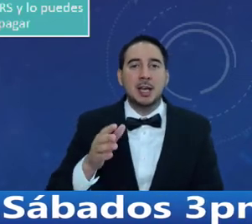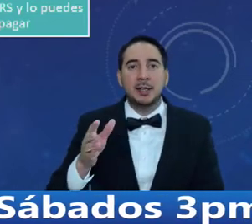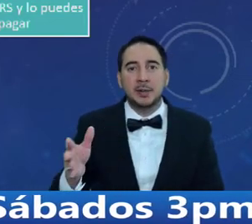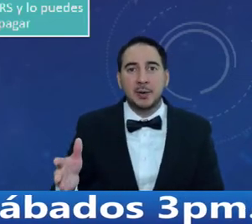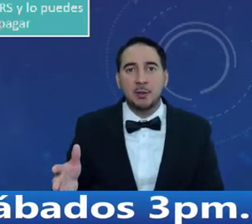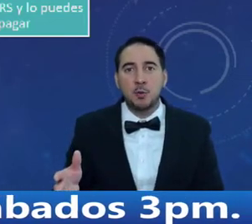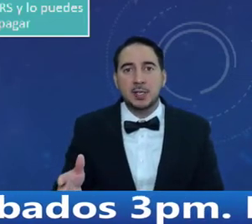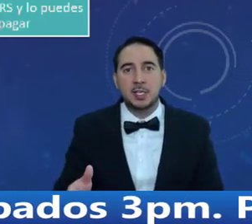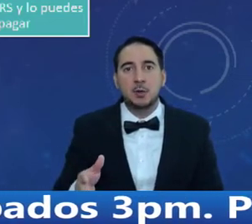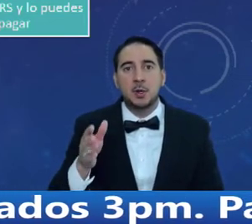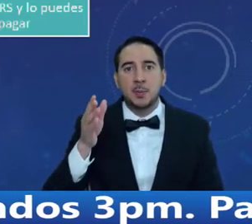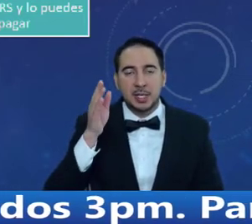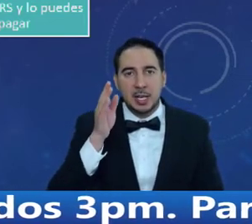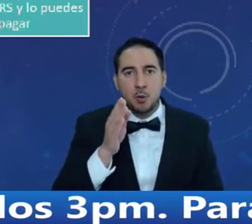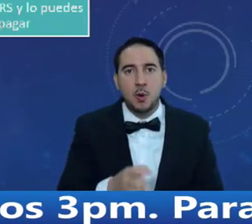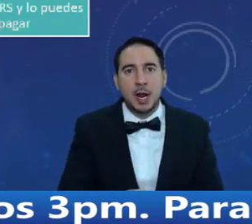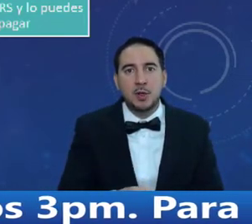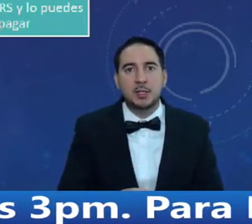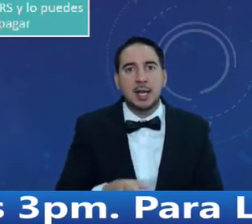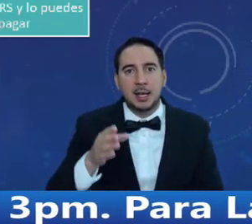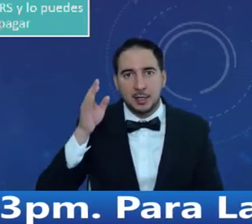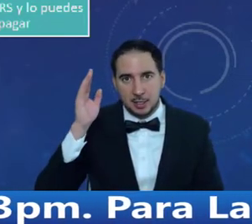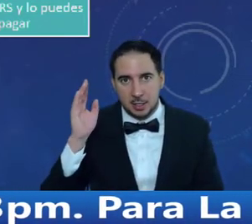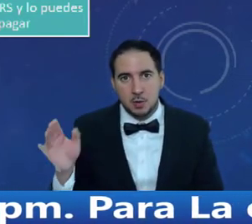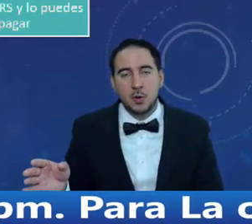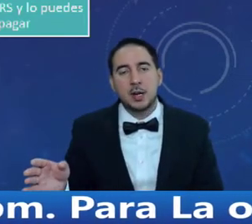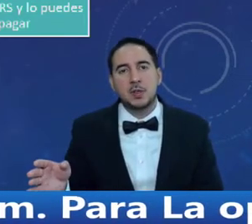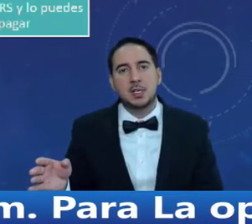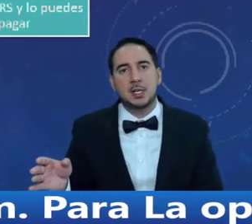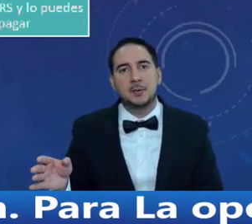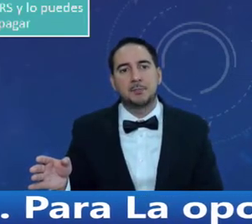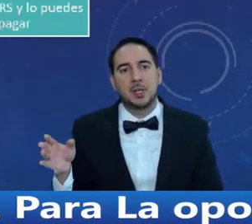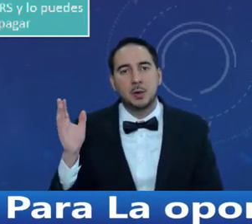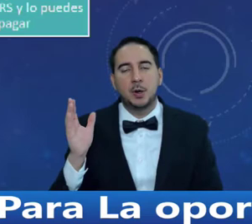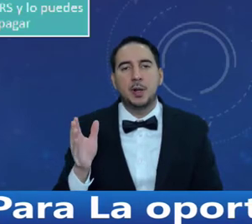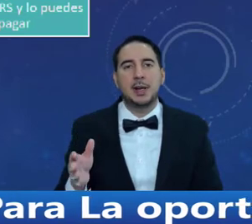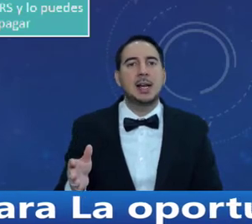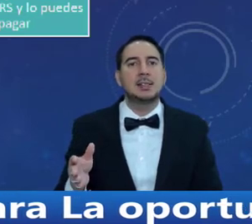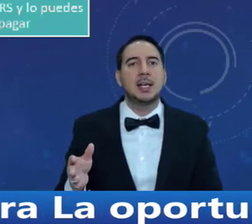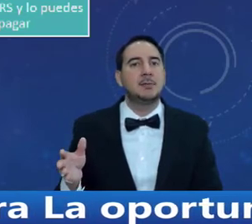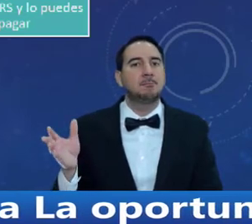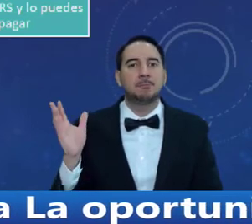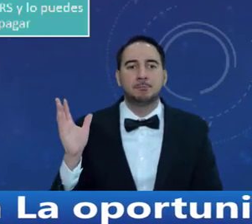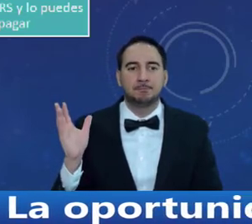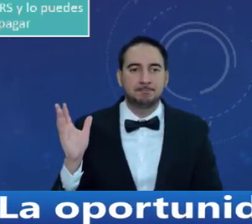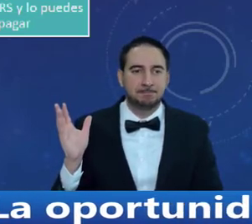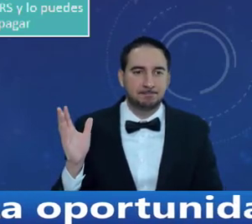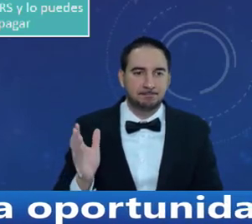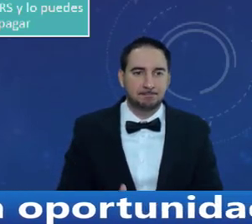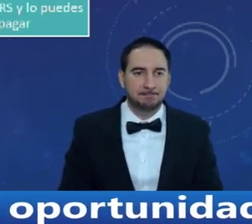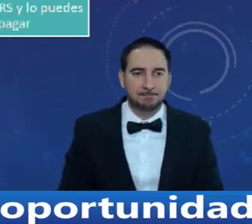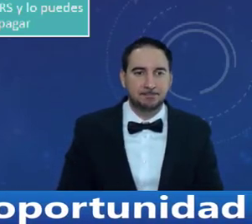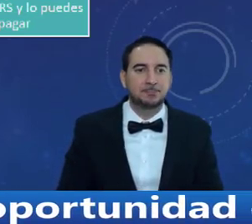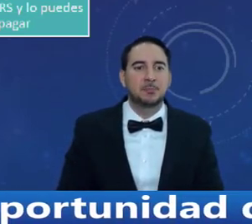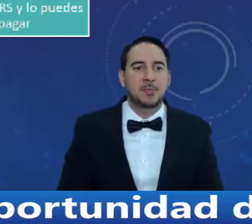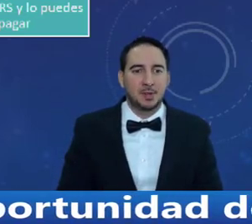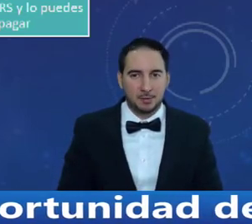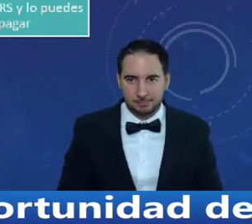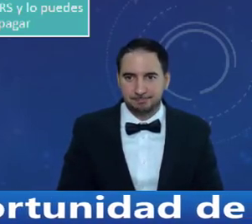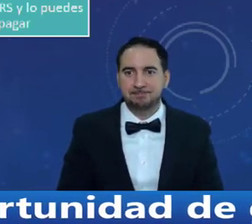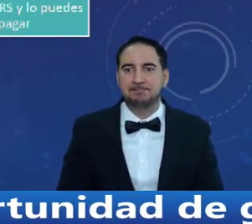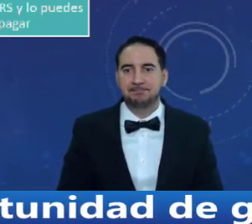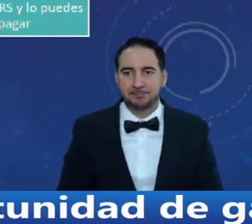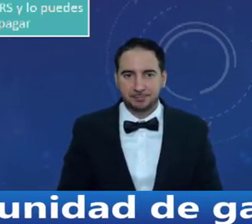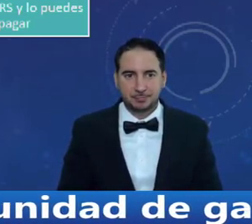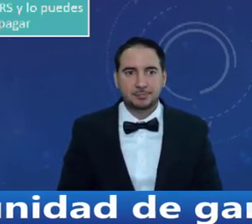Cuando yo estaba trabajando en un casino, pues tenía un horario de entrada y un horario de salida. Bueno, en real estate... Y pedir días off